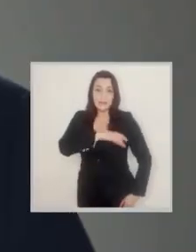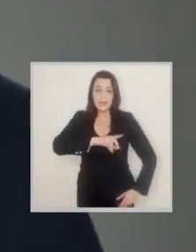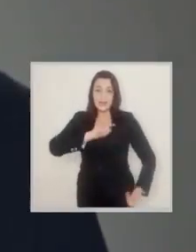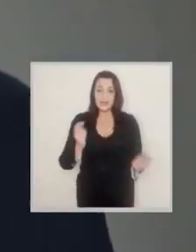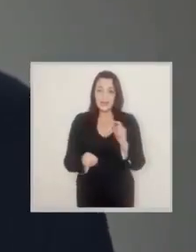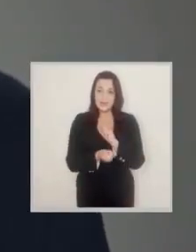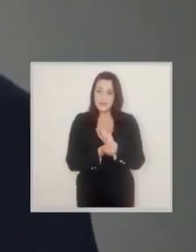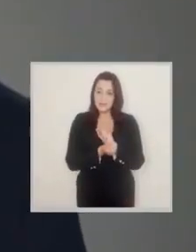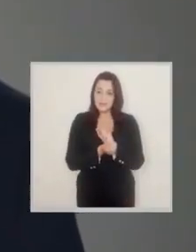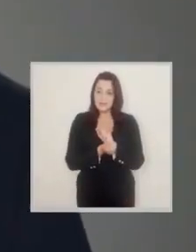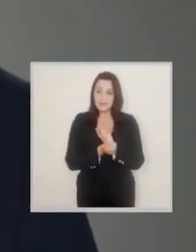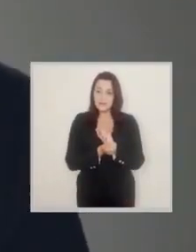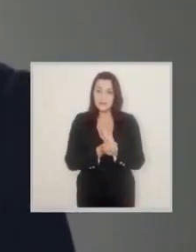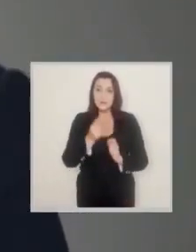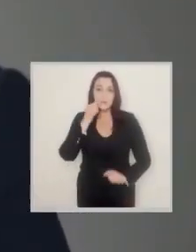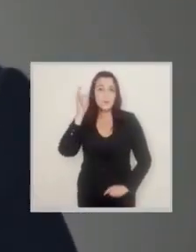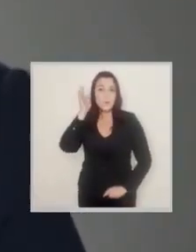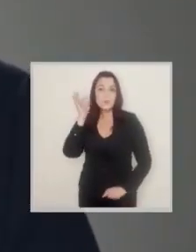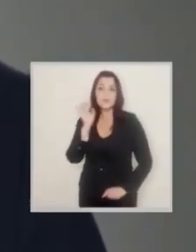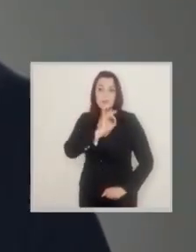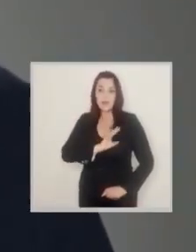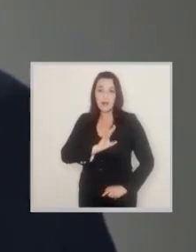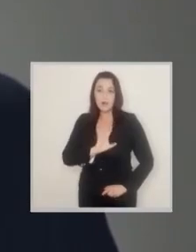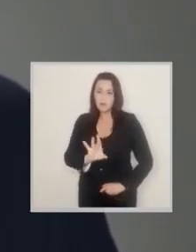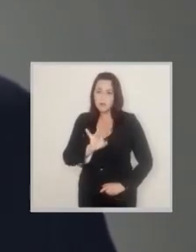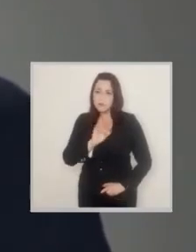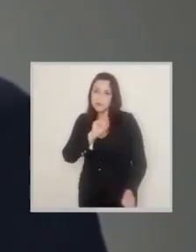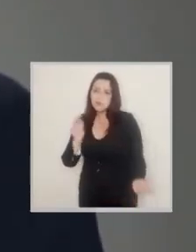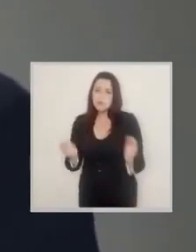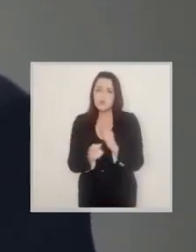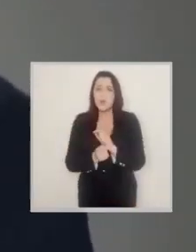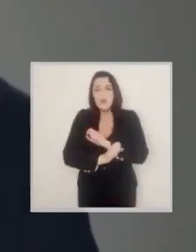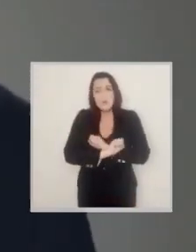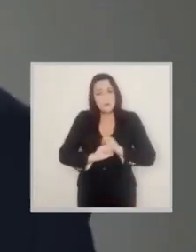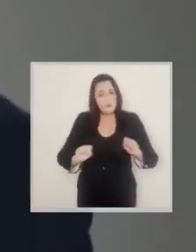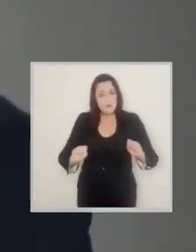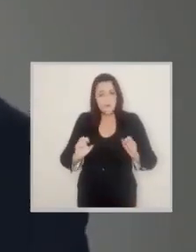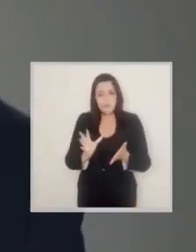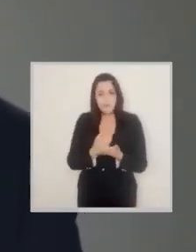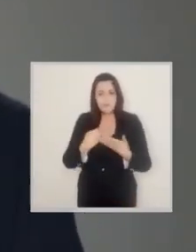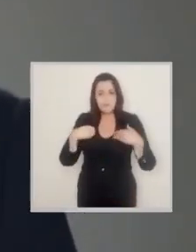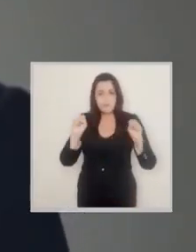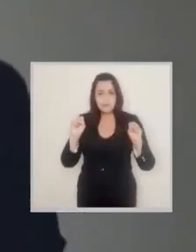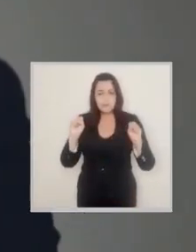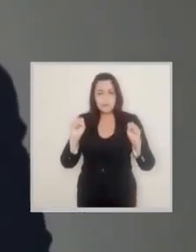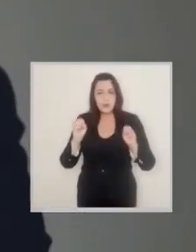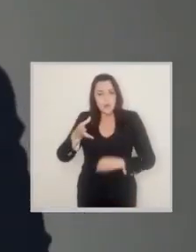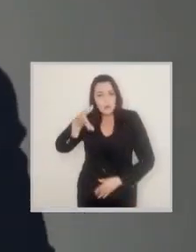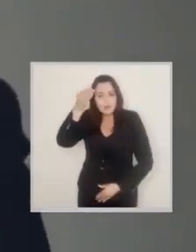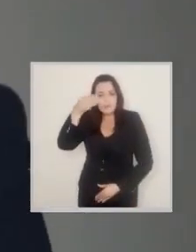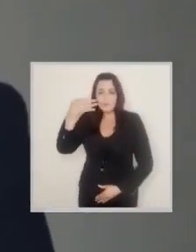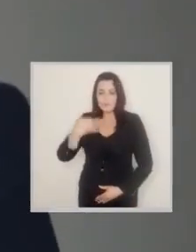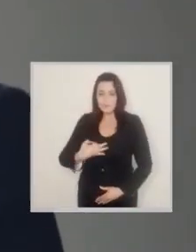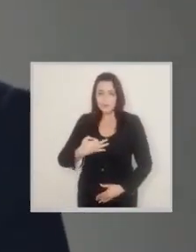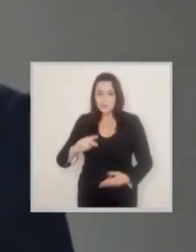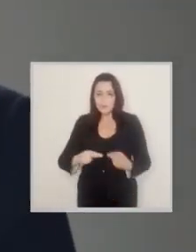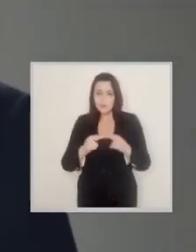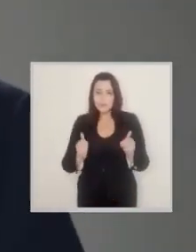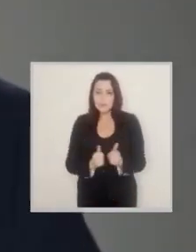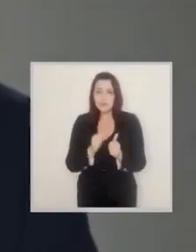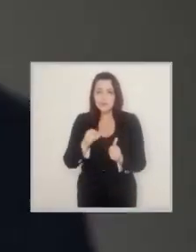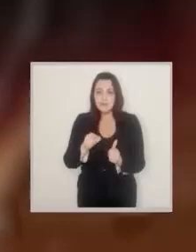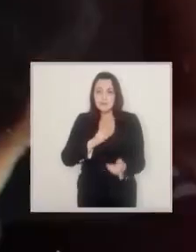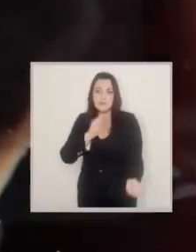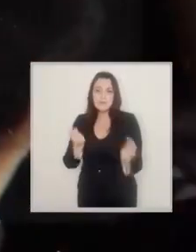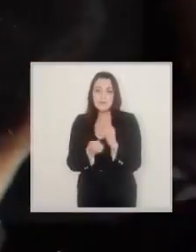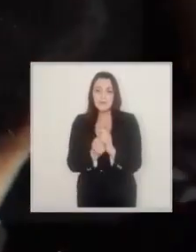Chile tiene que cambiar. Las y los chilenos hemos elegido el cambio, pero no lo hemos logrado. Estoy más preparado que nunca para construir contigo